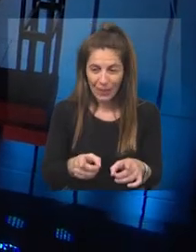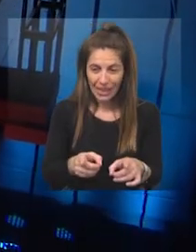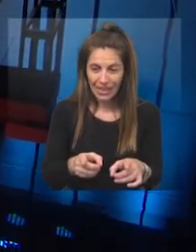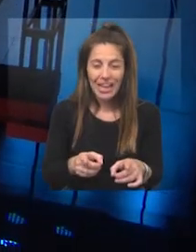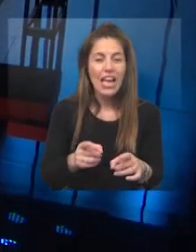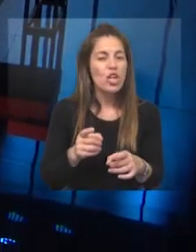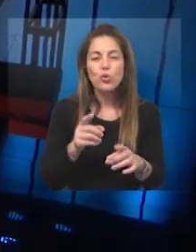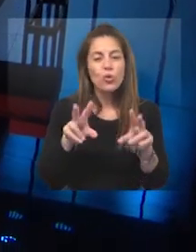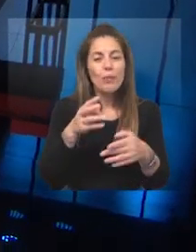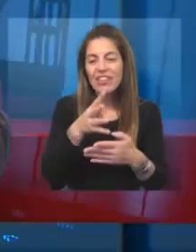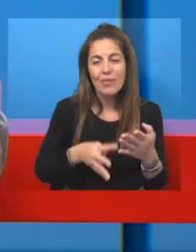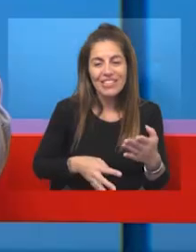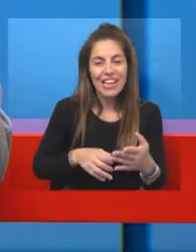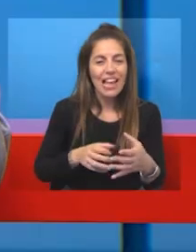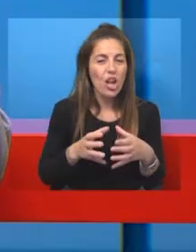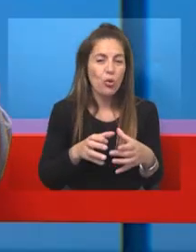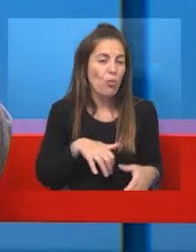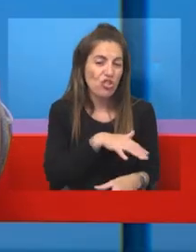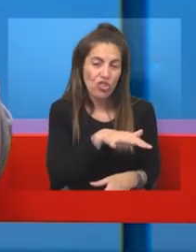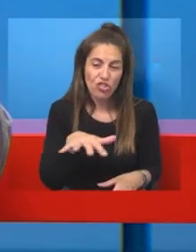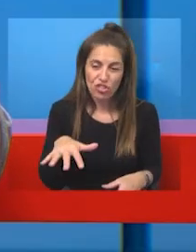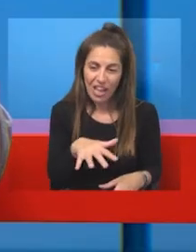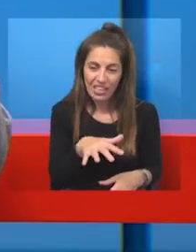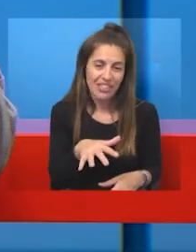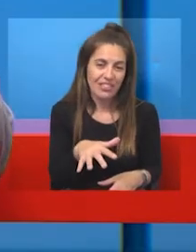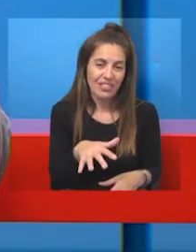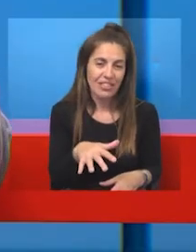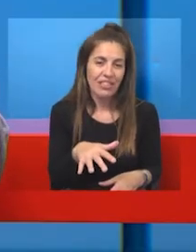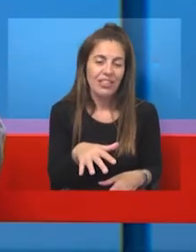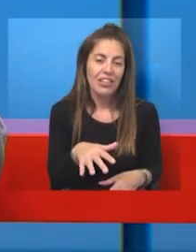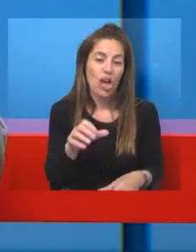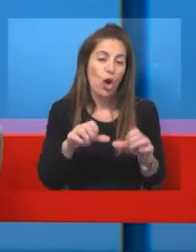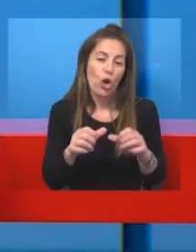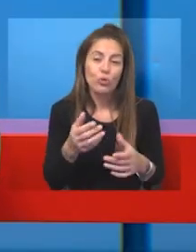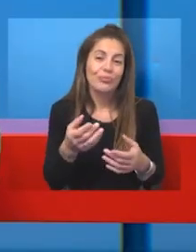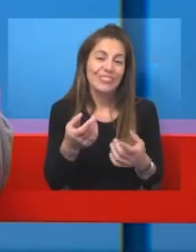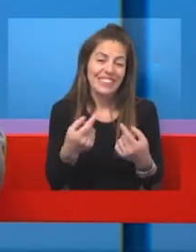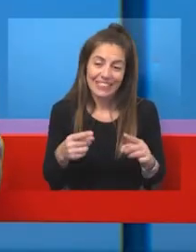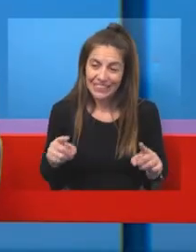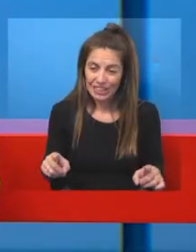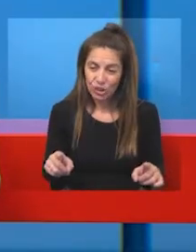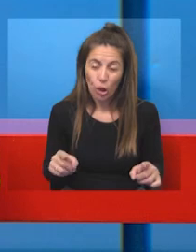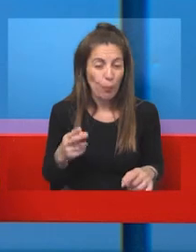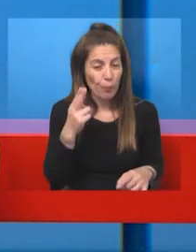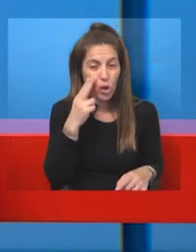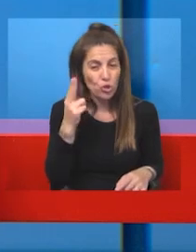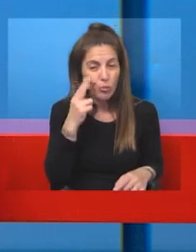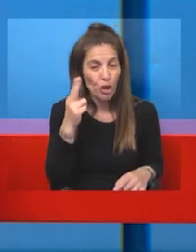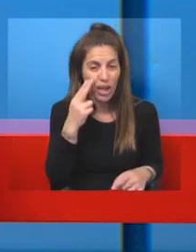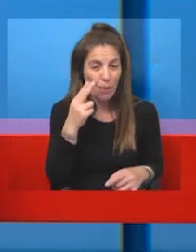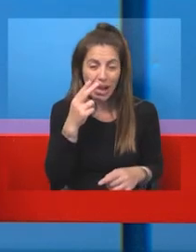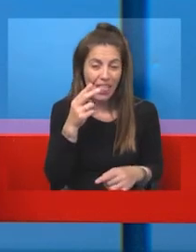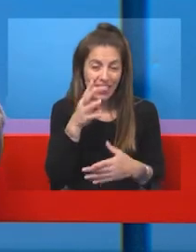transversal a las clases sociales evidentemente que el consumo Es distinto pero es un problema transversal a las clases